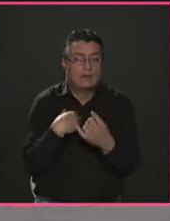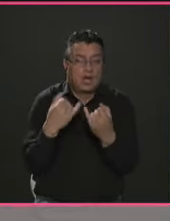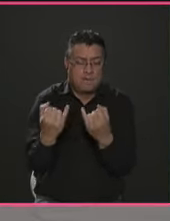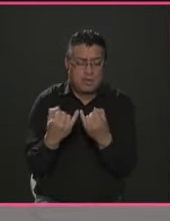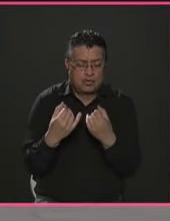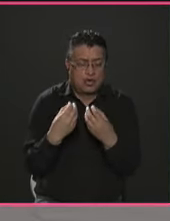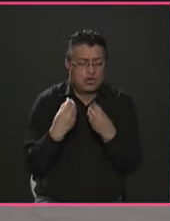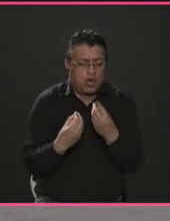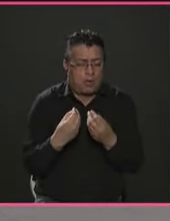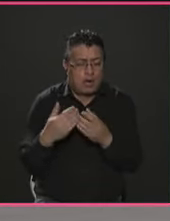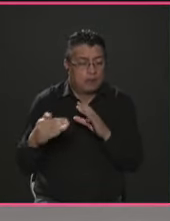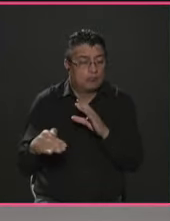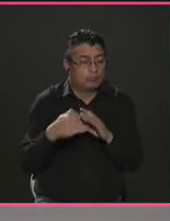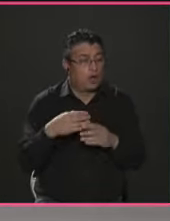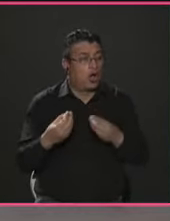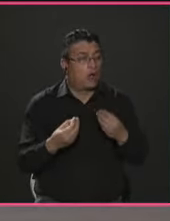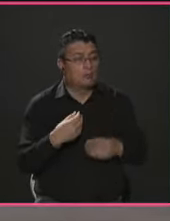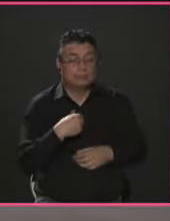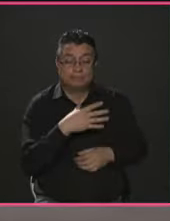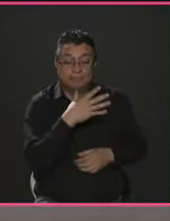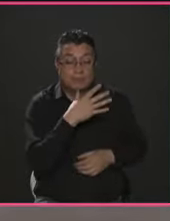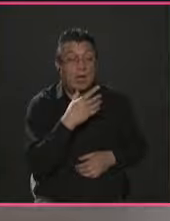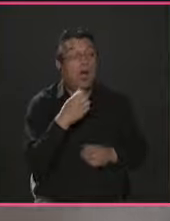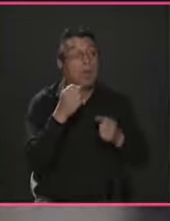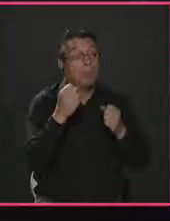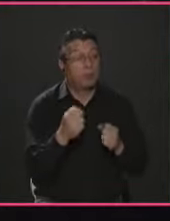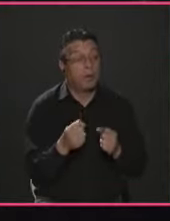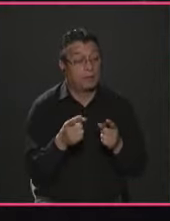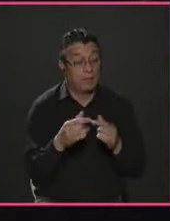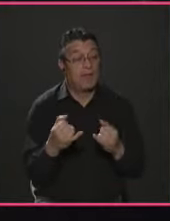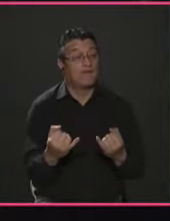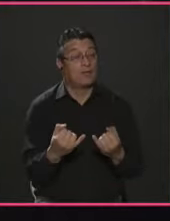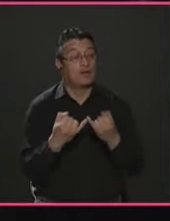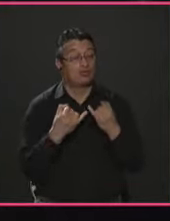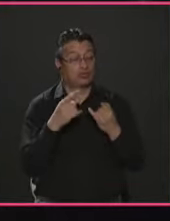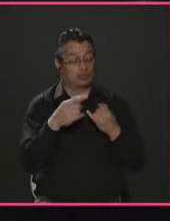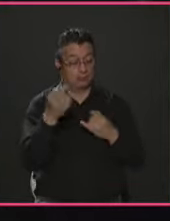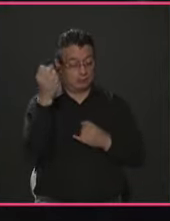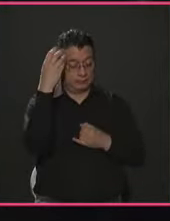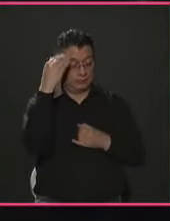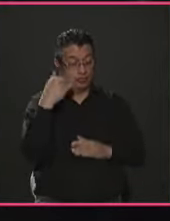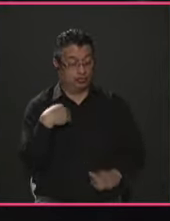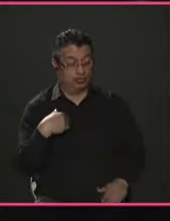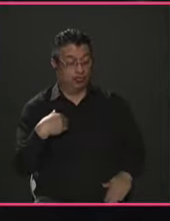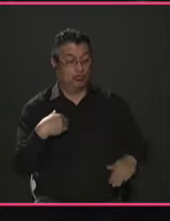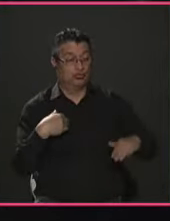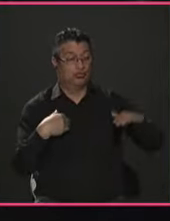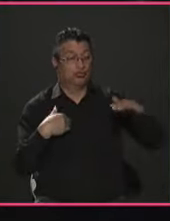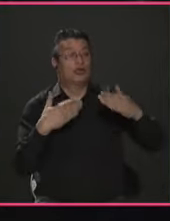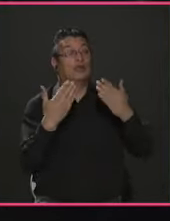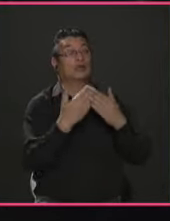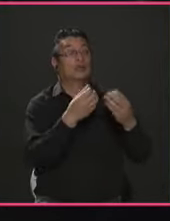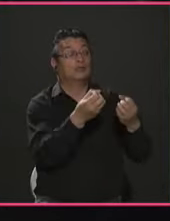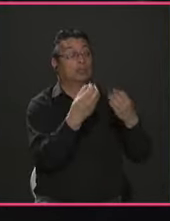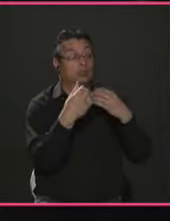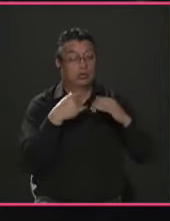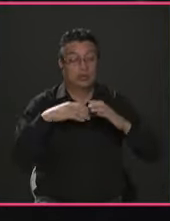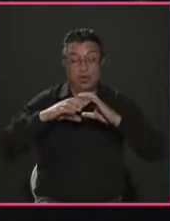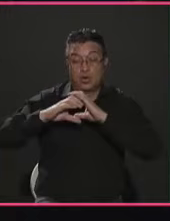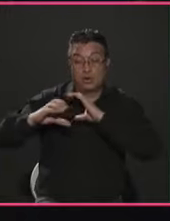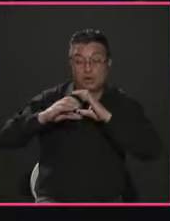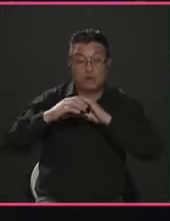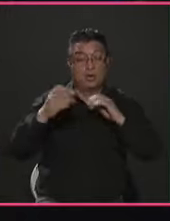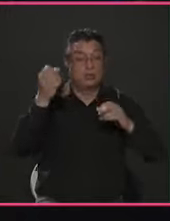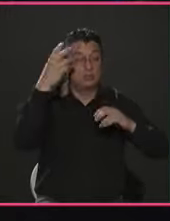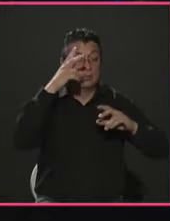información de dónde viene Bueno una posibilidad de que esa información viene de lo que ustedes aprendieron en cuanto a niño o sea que alguien le enseñó a comunicarse alguien le enseñó a